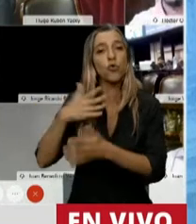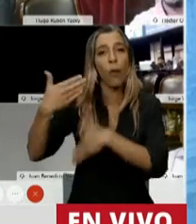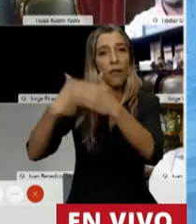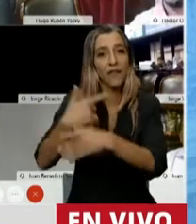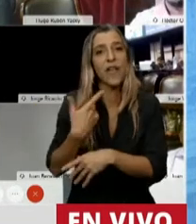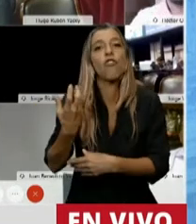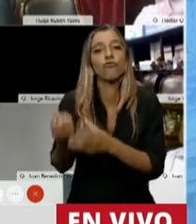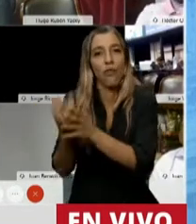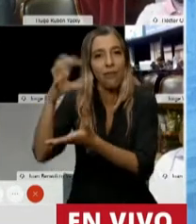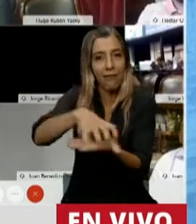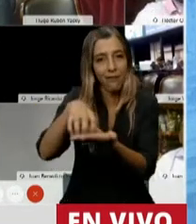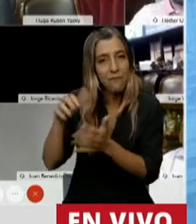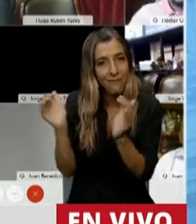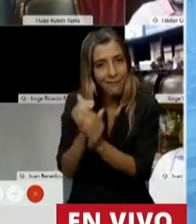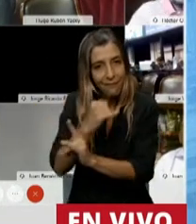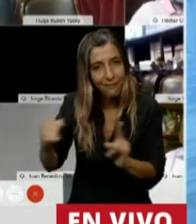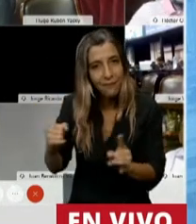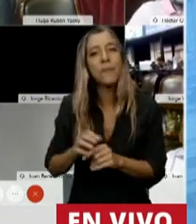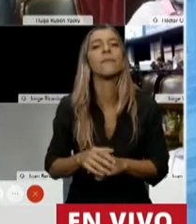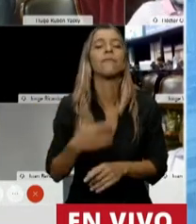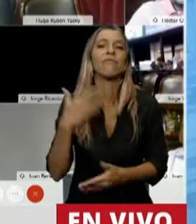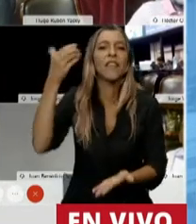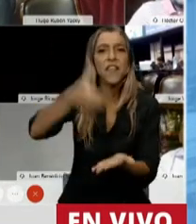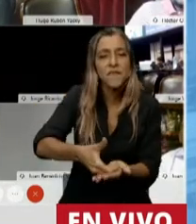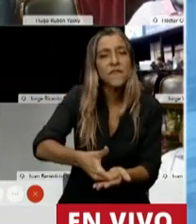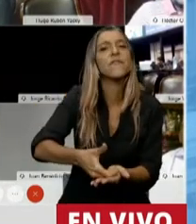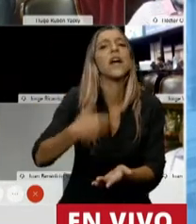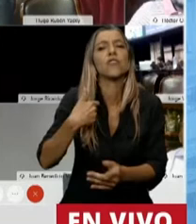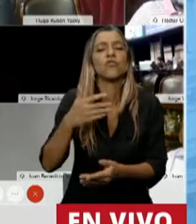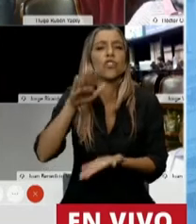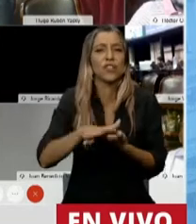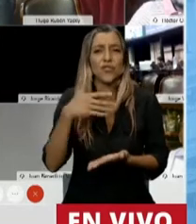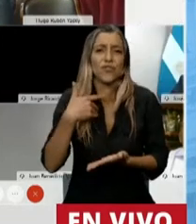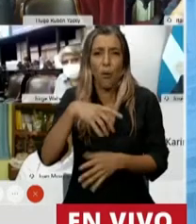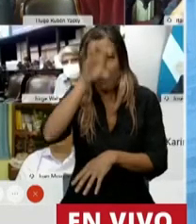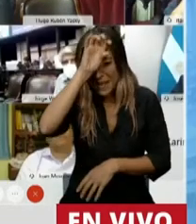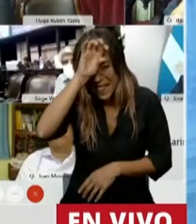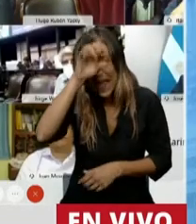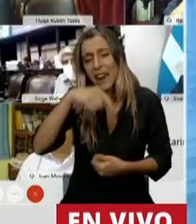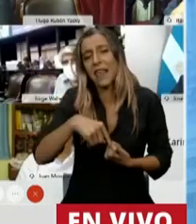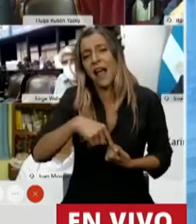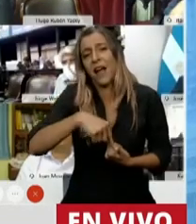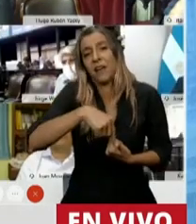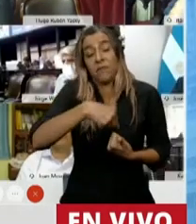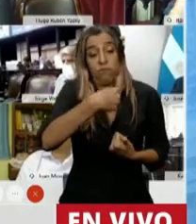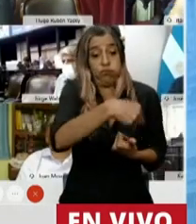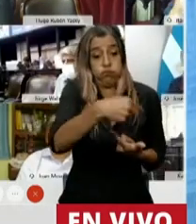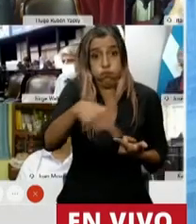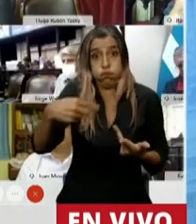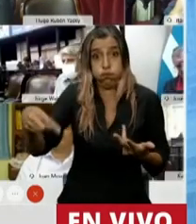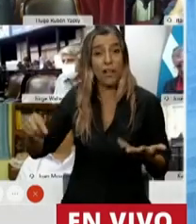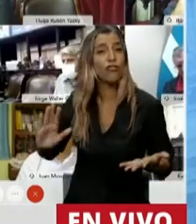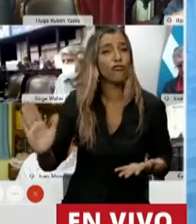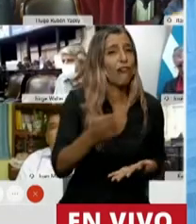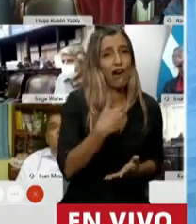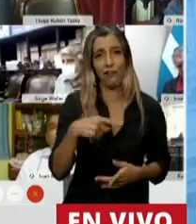PYME, las inversiones en minería, lo estamos haciendo. Entonces, cuando tratamos